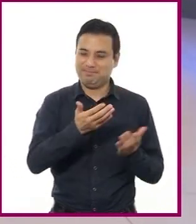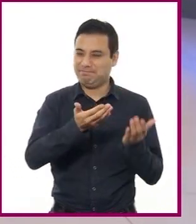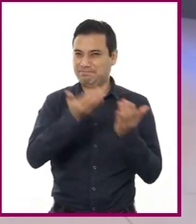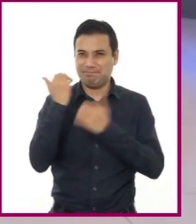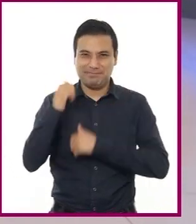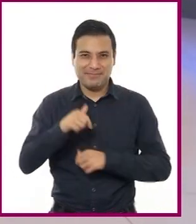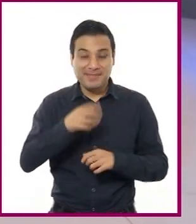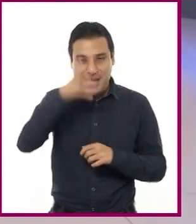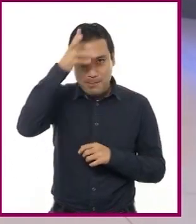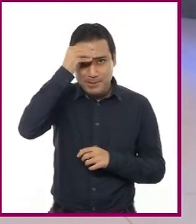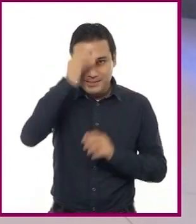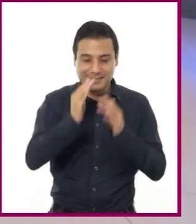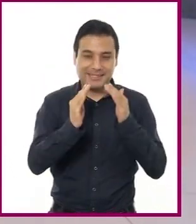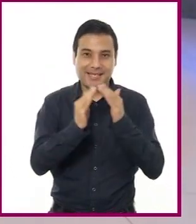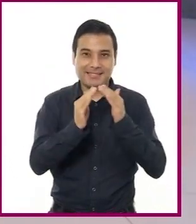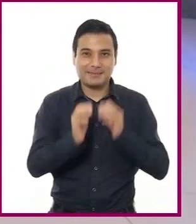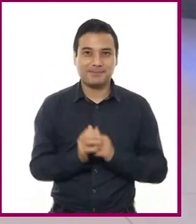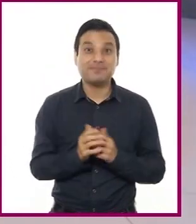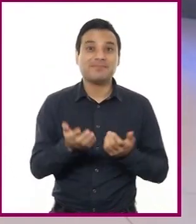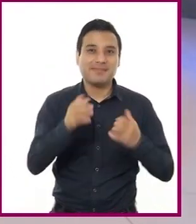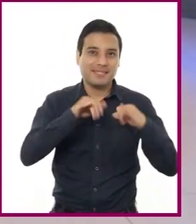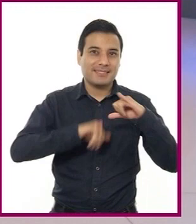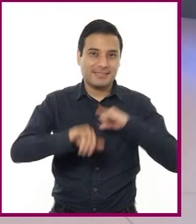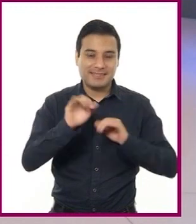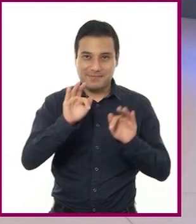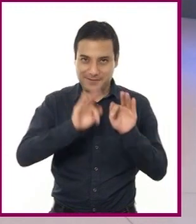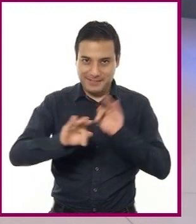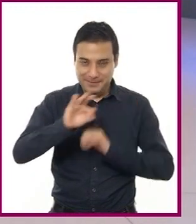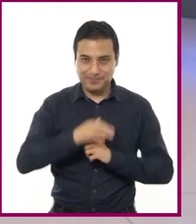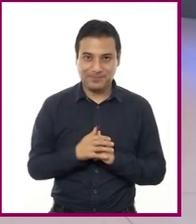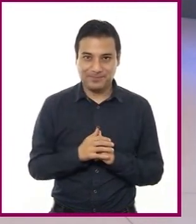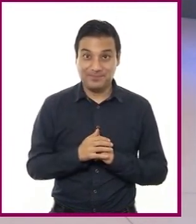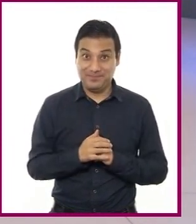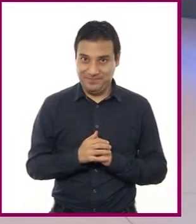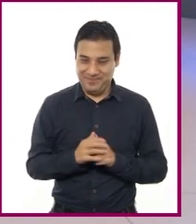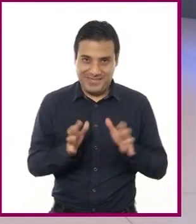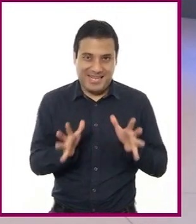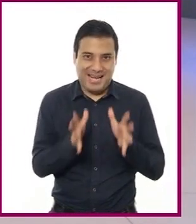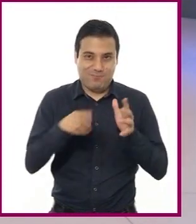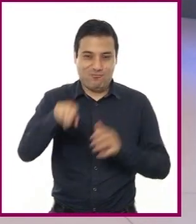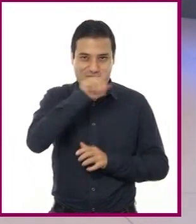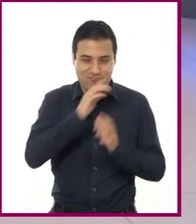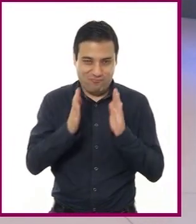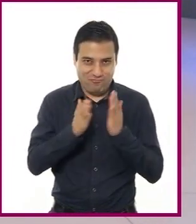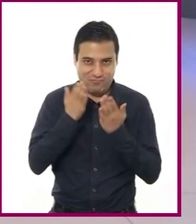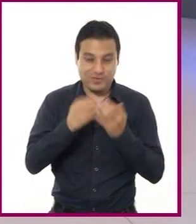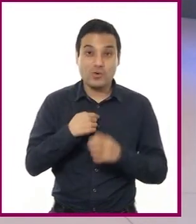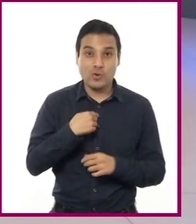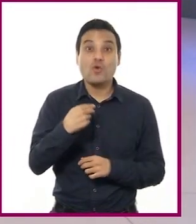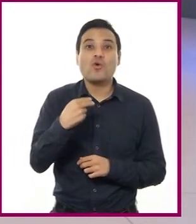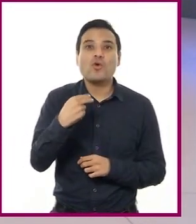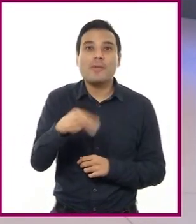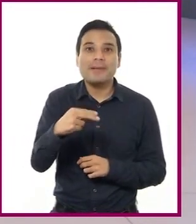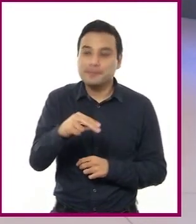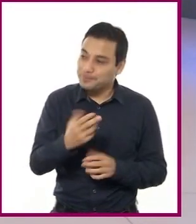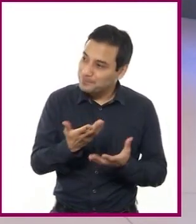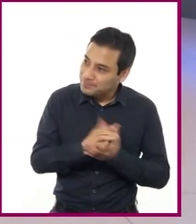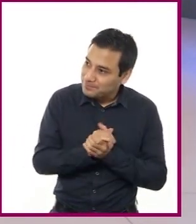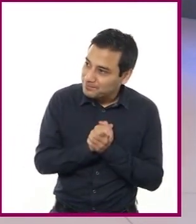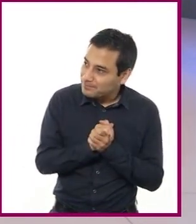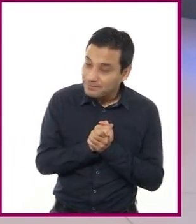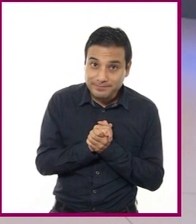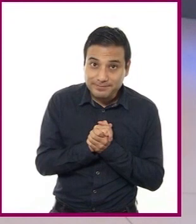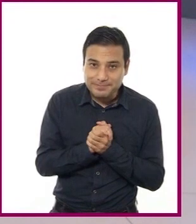Casa para la asignatura de Ciencias Física. ¡Mucho éxito! Yo soy Leslie Mendívil. En esta sesión nos acompaña la